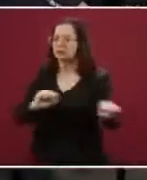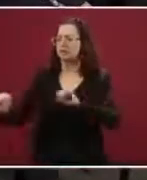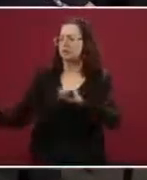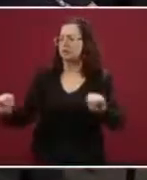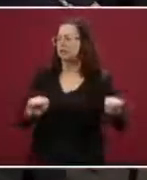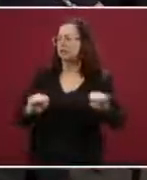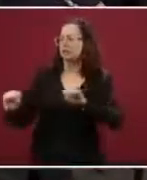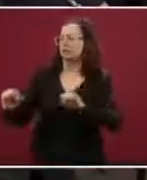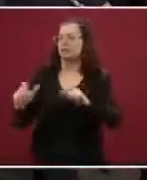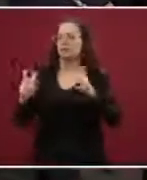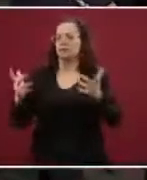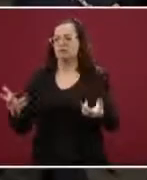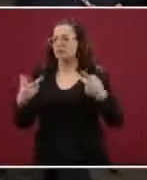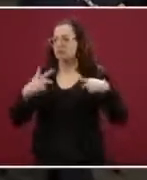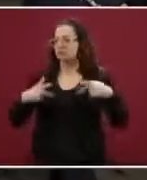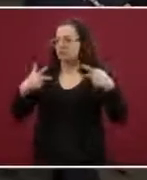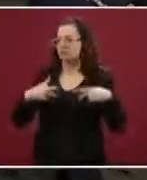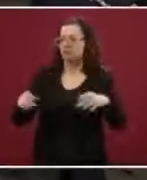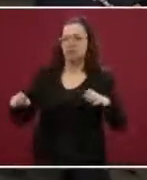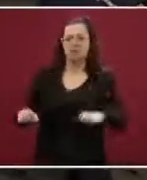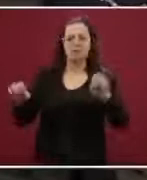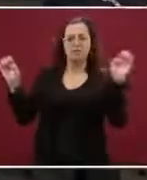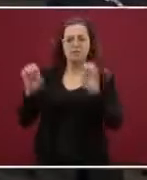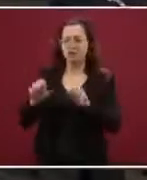tragedias, en auxilio a la población.